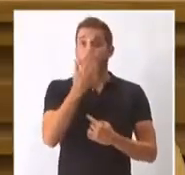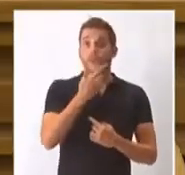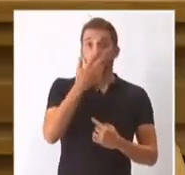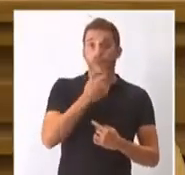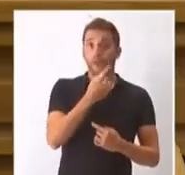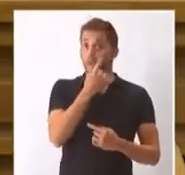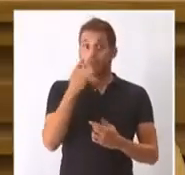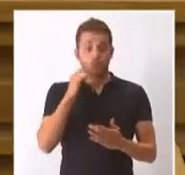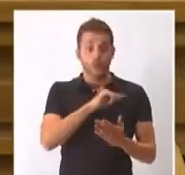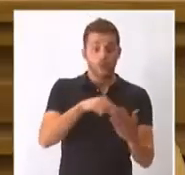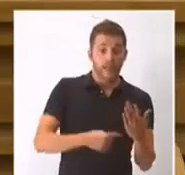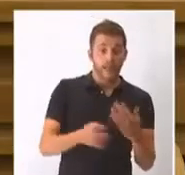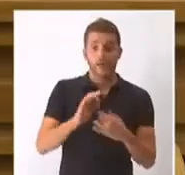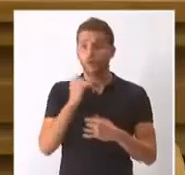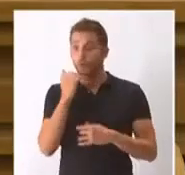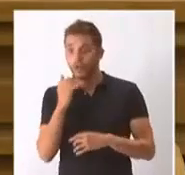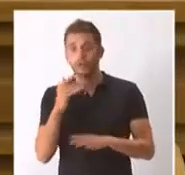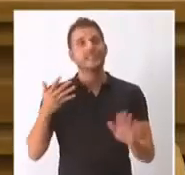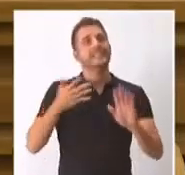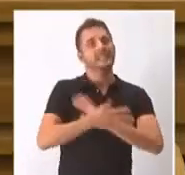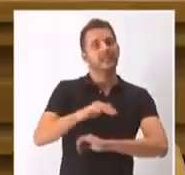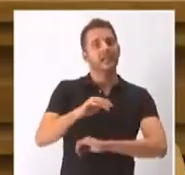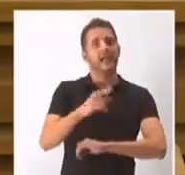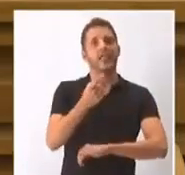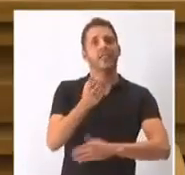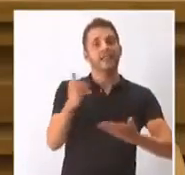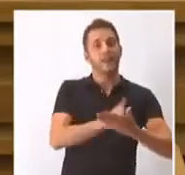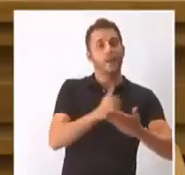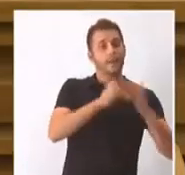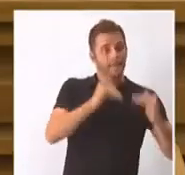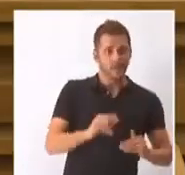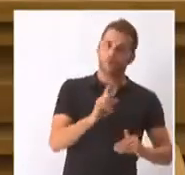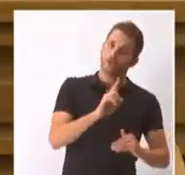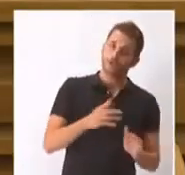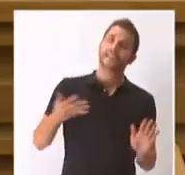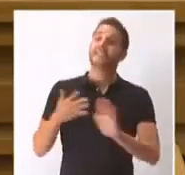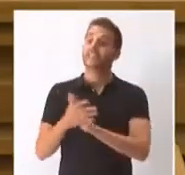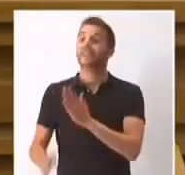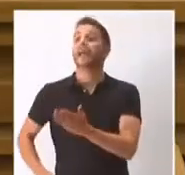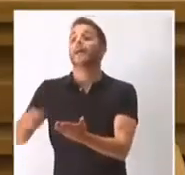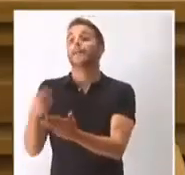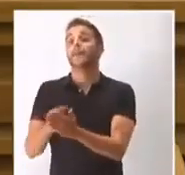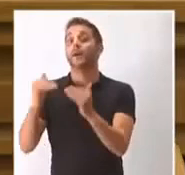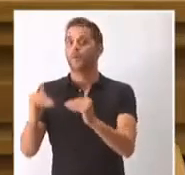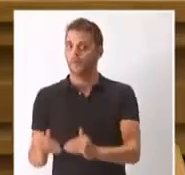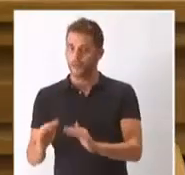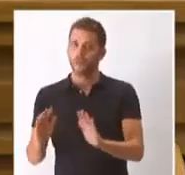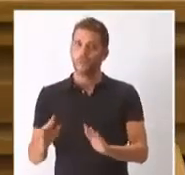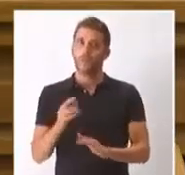no va a que cobren menos ellos esa que se pague menos lo digo porque seguramente alguien se puede preocupar